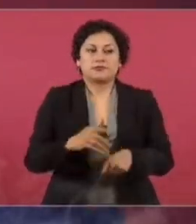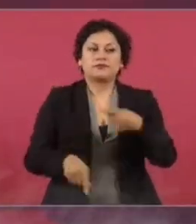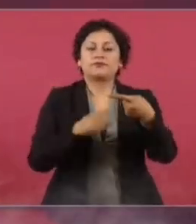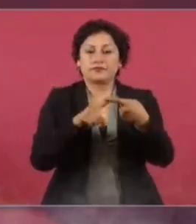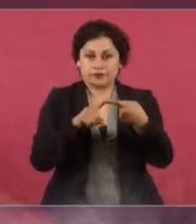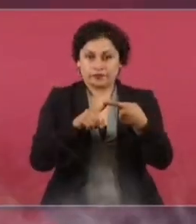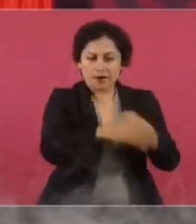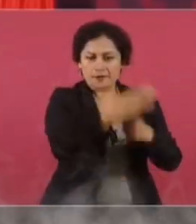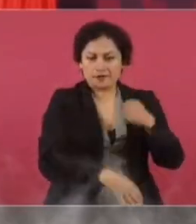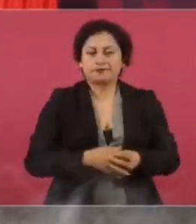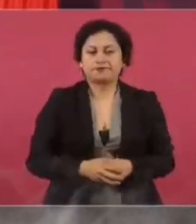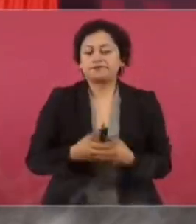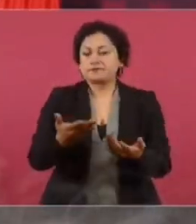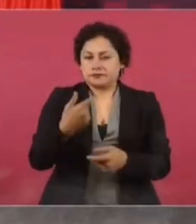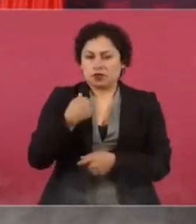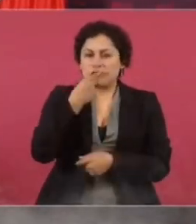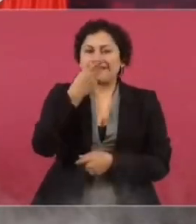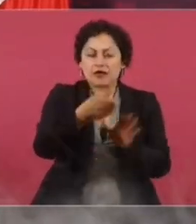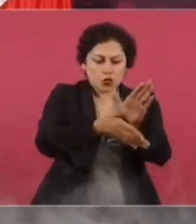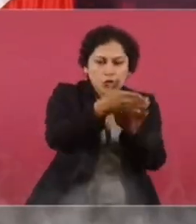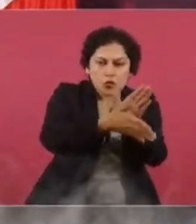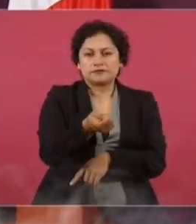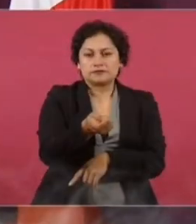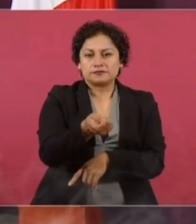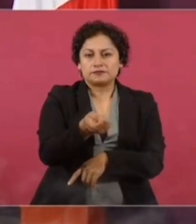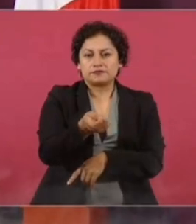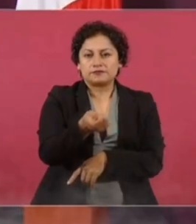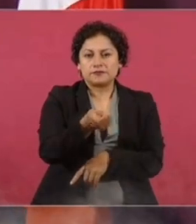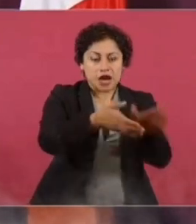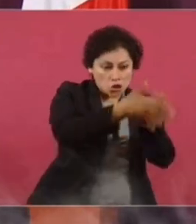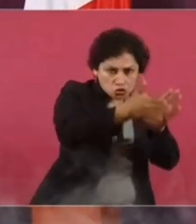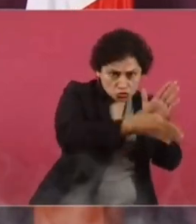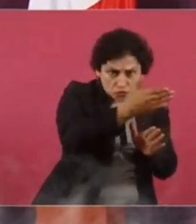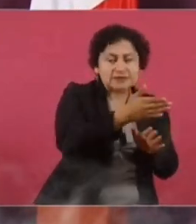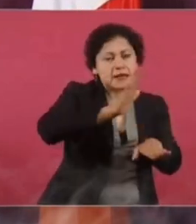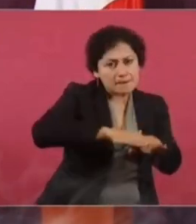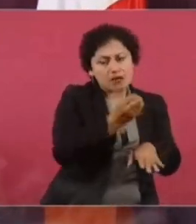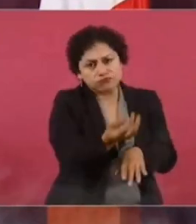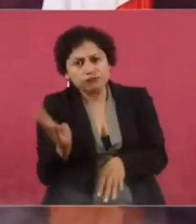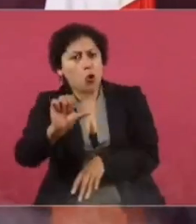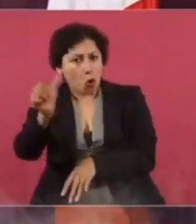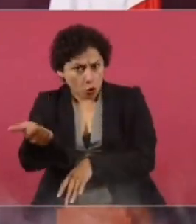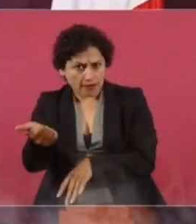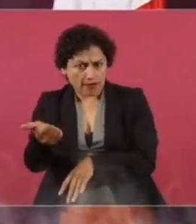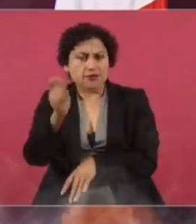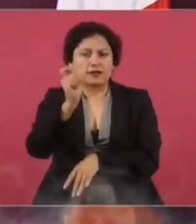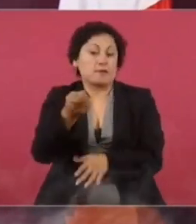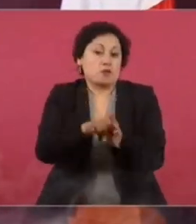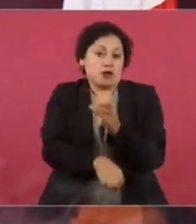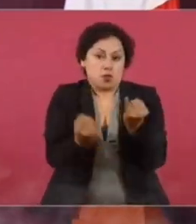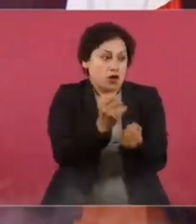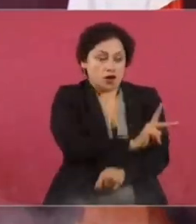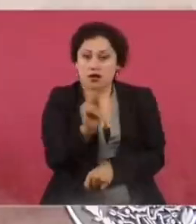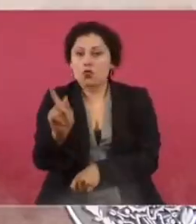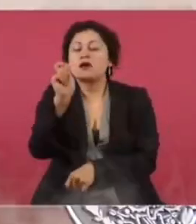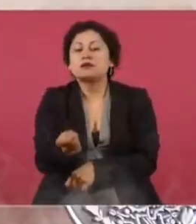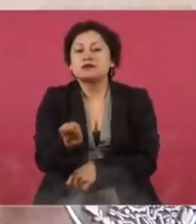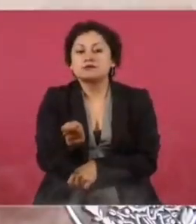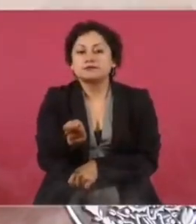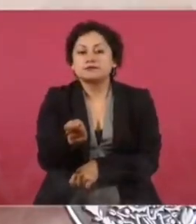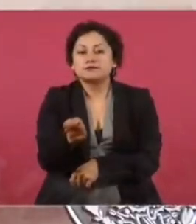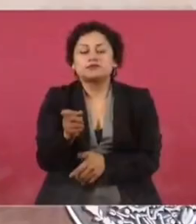es concluir todas las obras. Cuando hablo de obras, no son nada más construcciones. Es una obra también